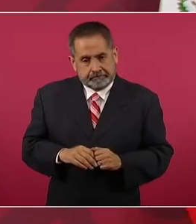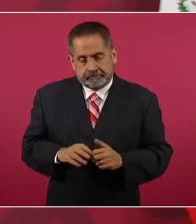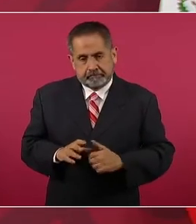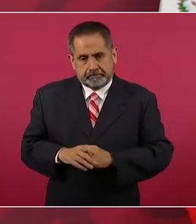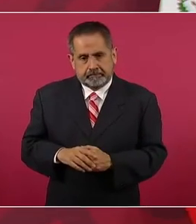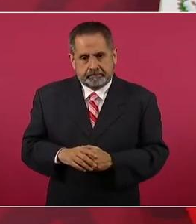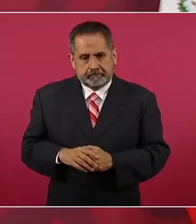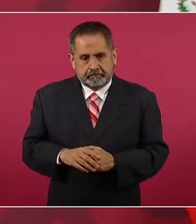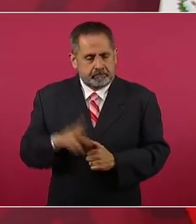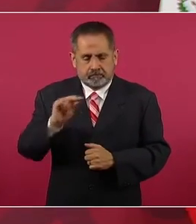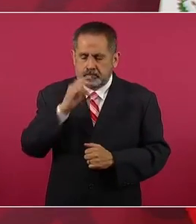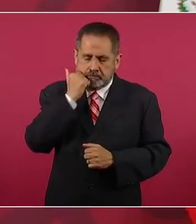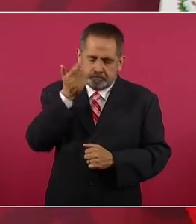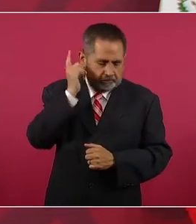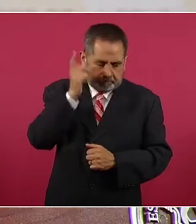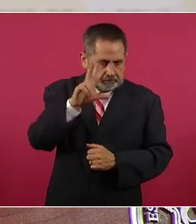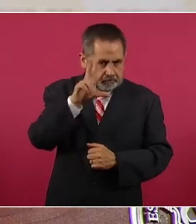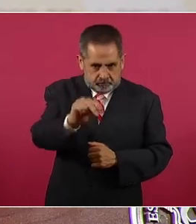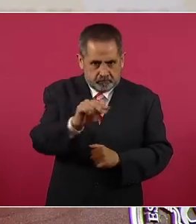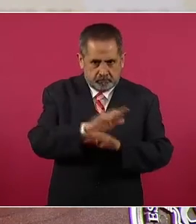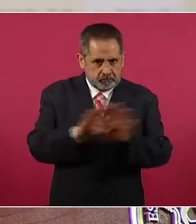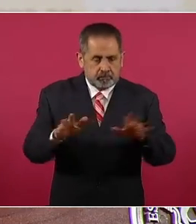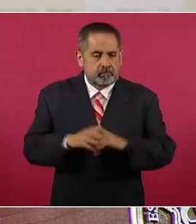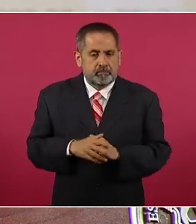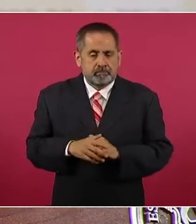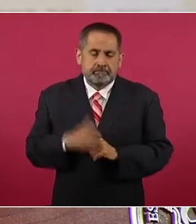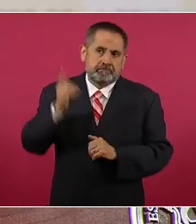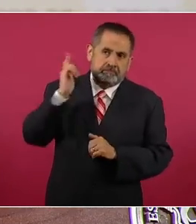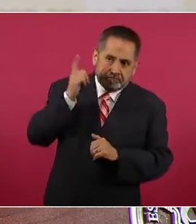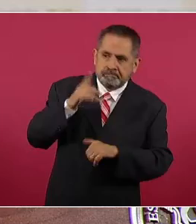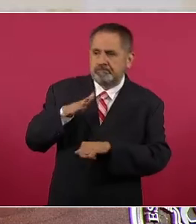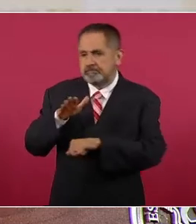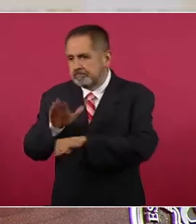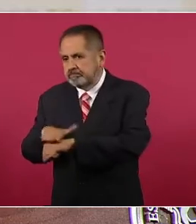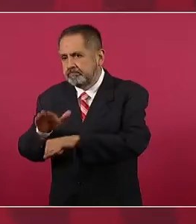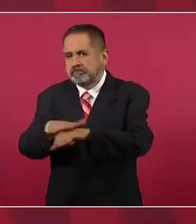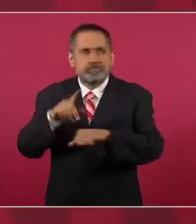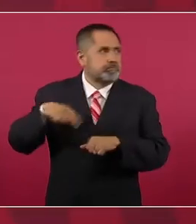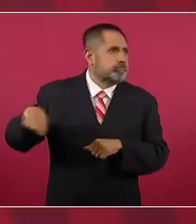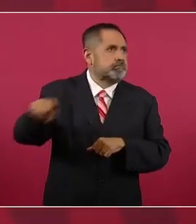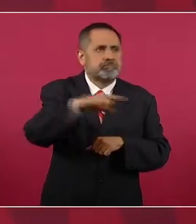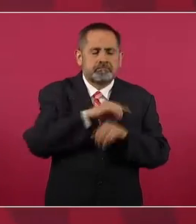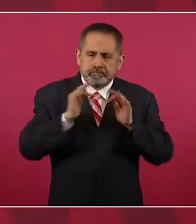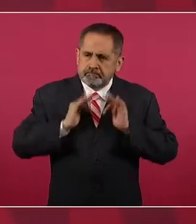Y no lo deseo. Le llamo a que se serenen.